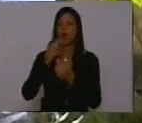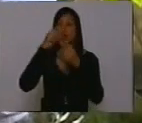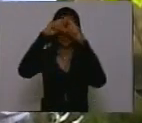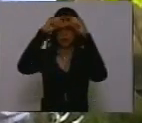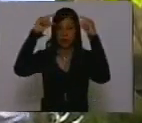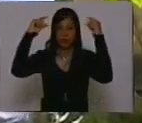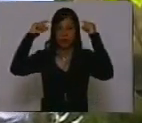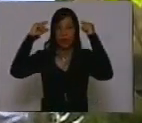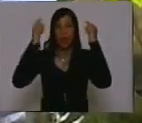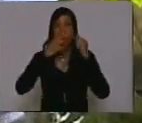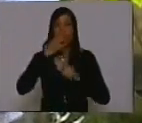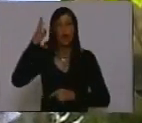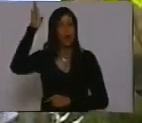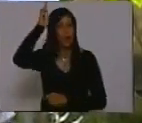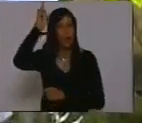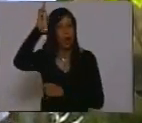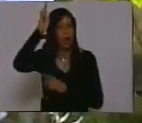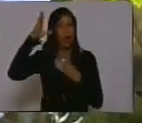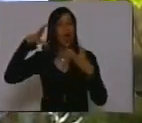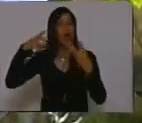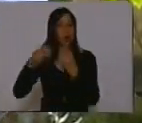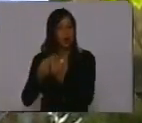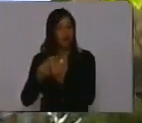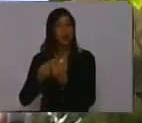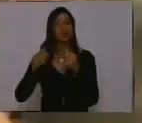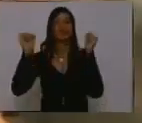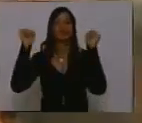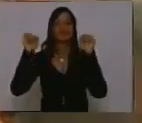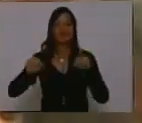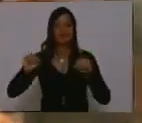a nuestros pueblos aborígenes. Así es.